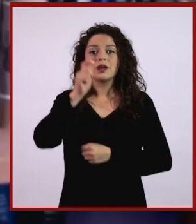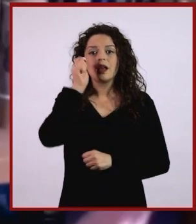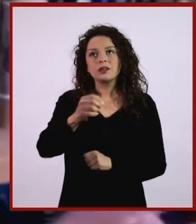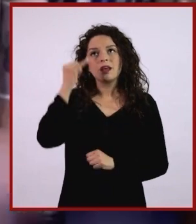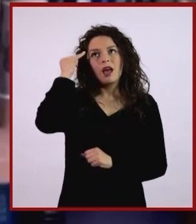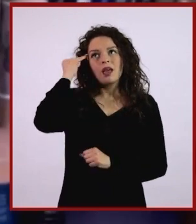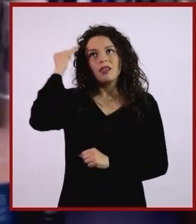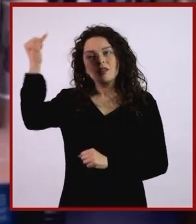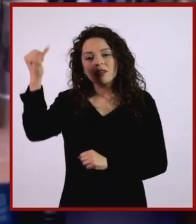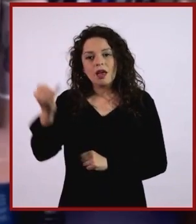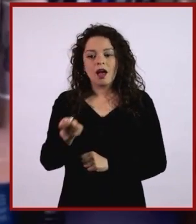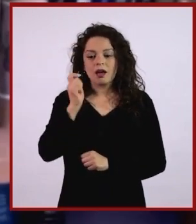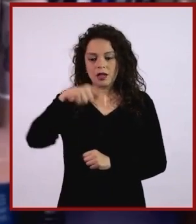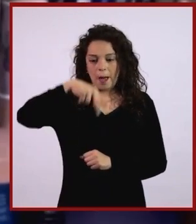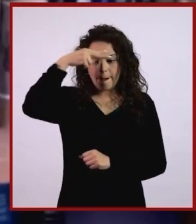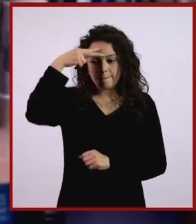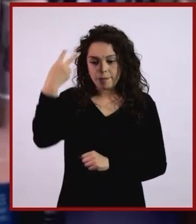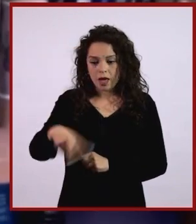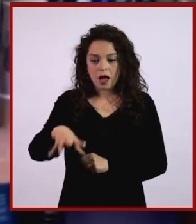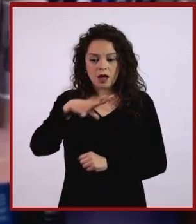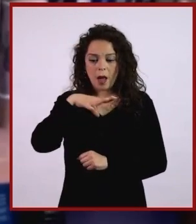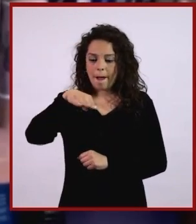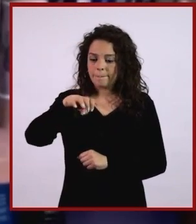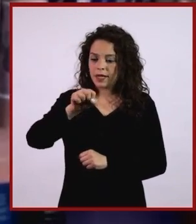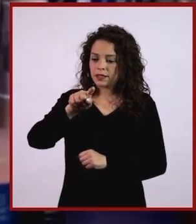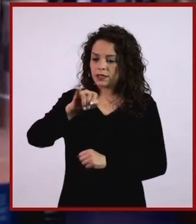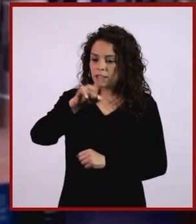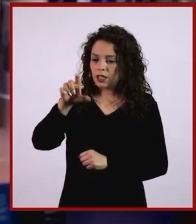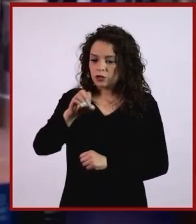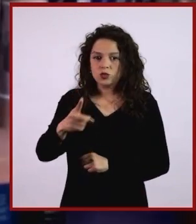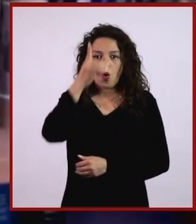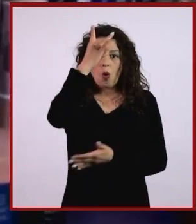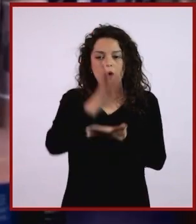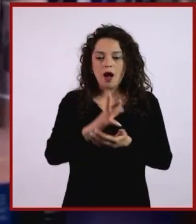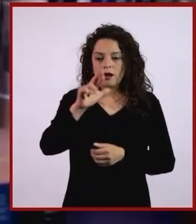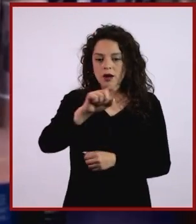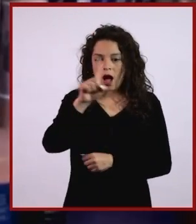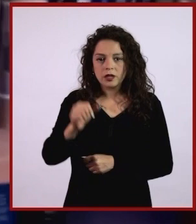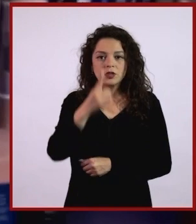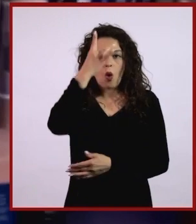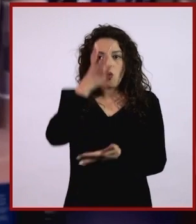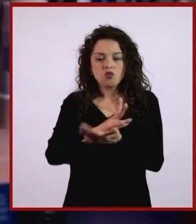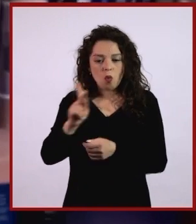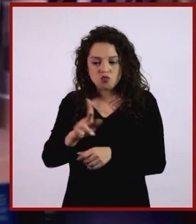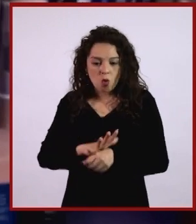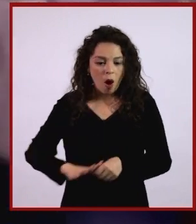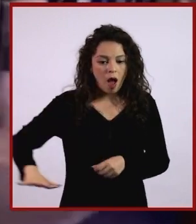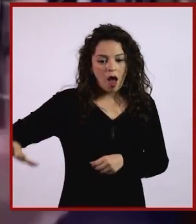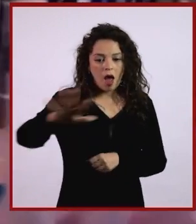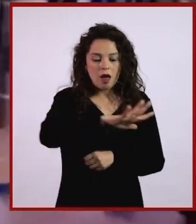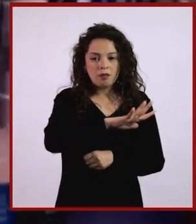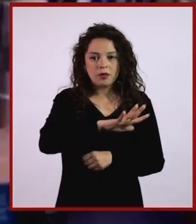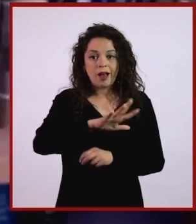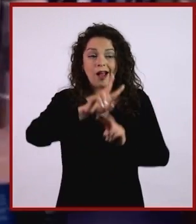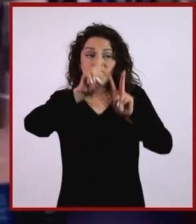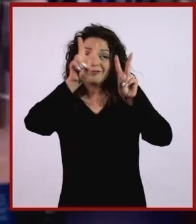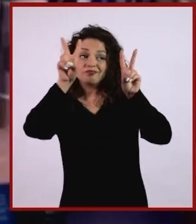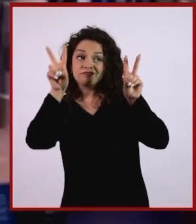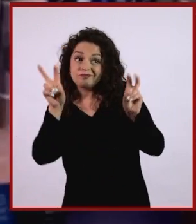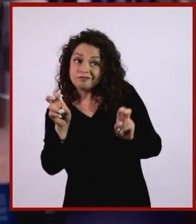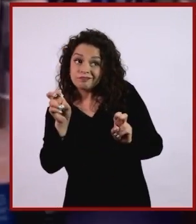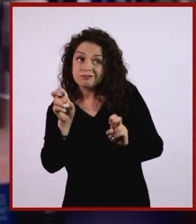recientemente, la ideología del mestizaje, la idea de que México es una nación mestiza, que somos una sola raza, un solo pueblo, en teoría genera